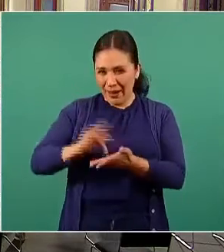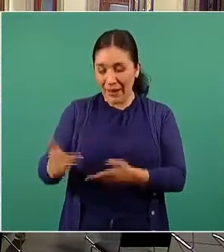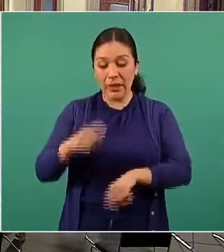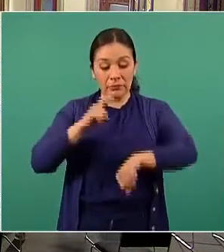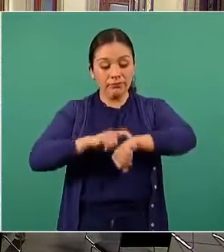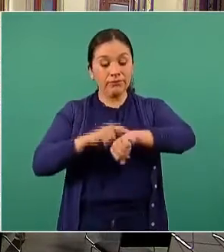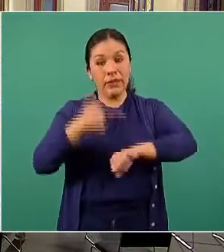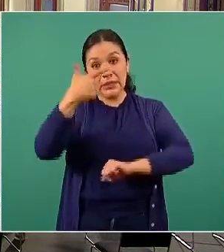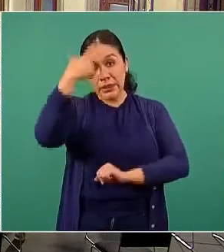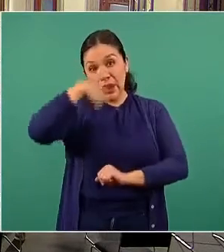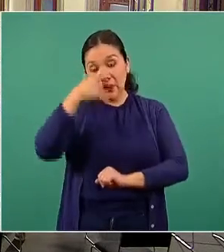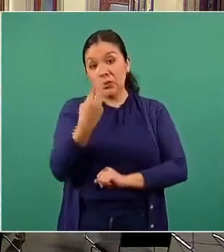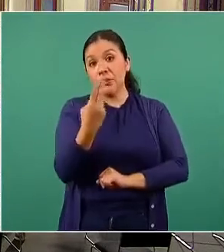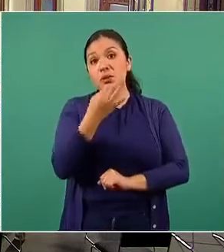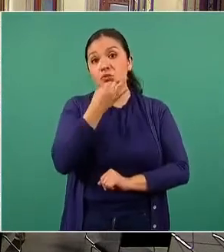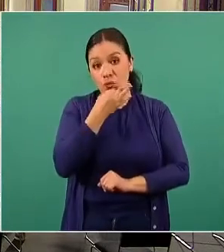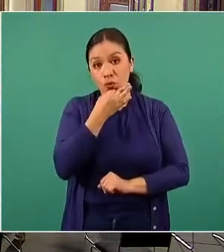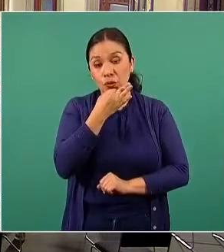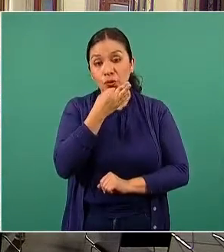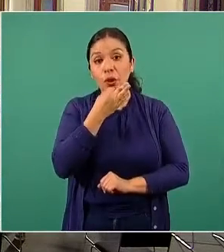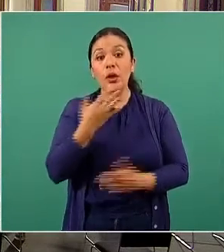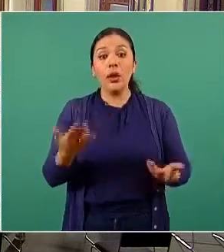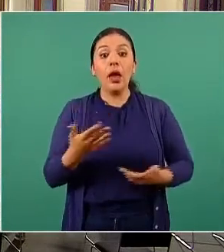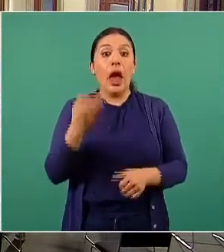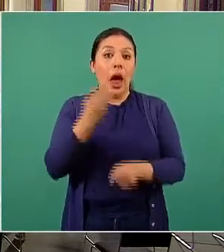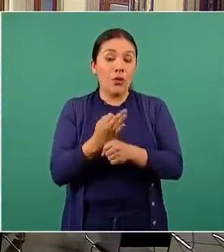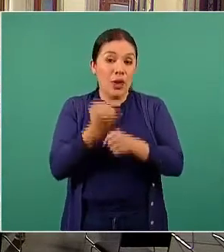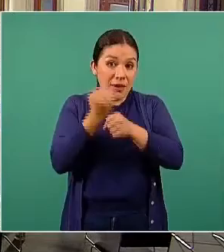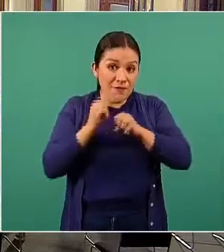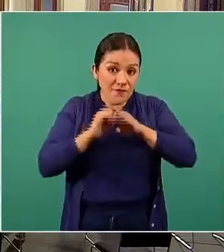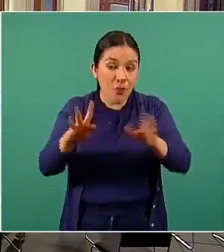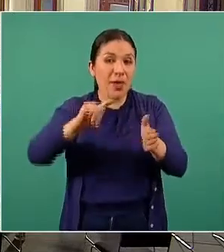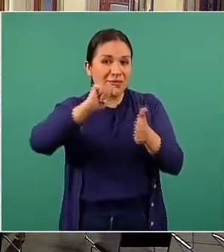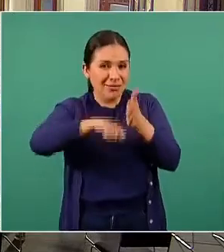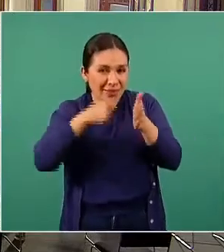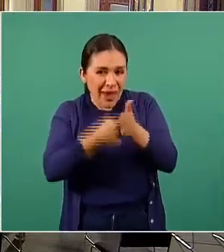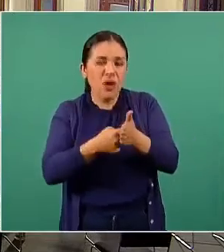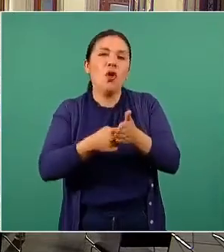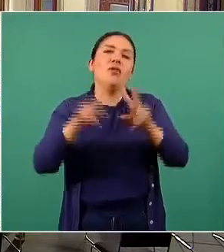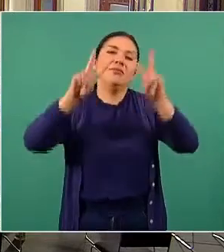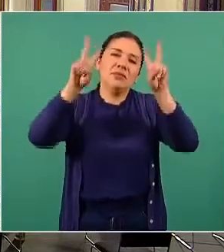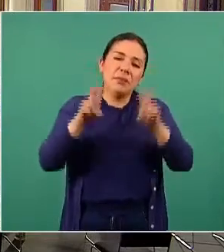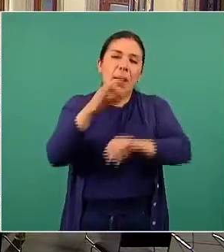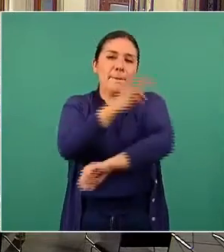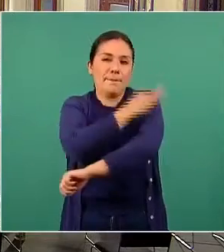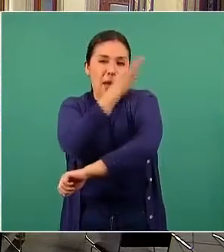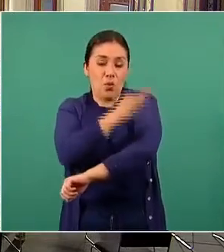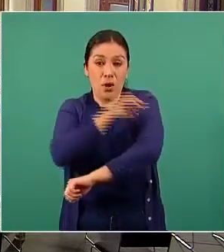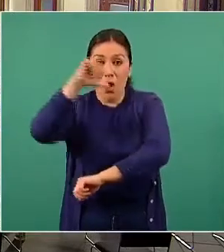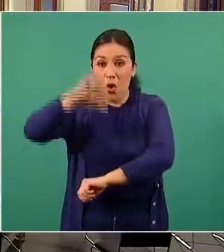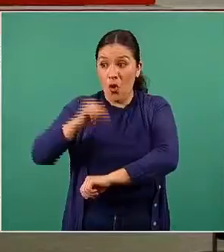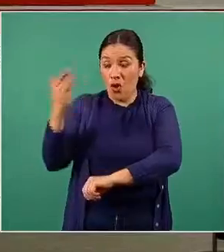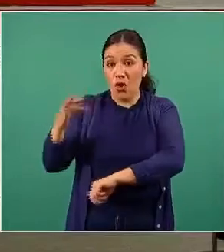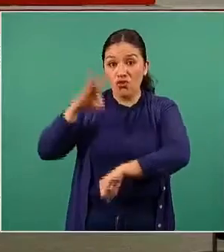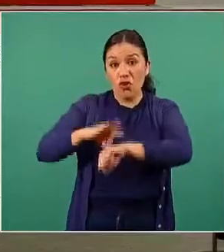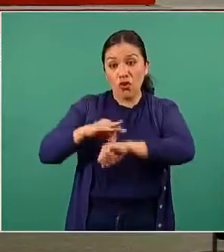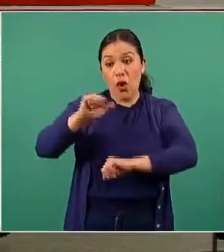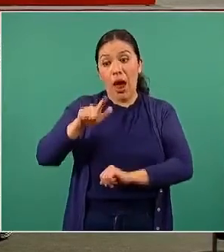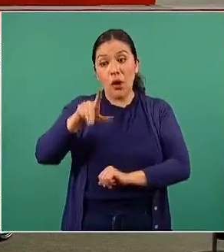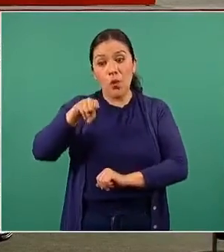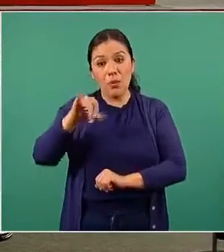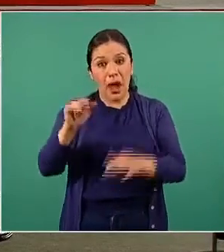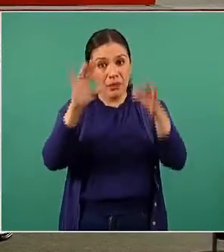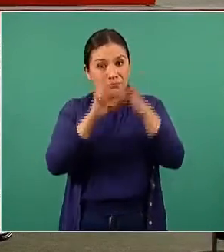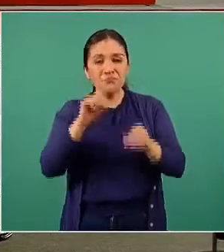las 19:25. Este es el informe técnico, este es el informe de la vacunación. Hoy, como destacó el doctor Alumía y como mencionó